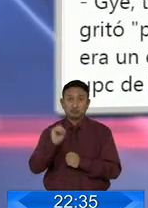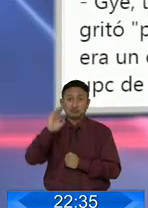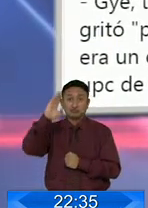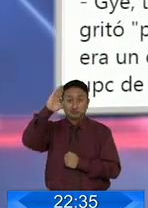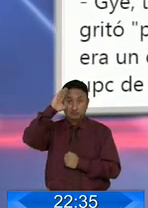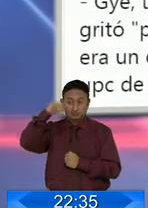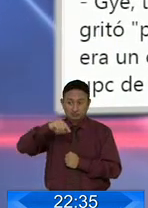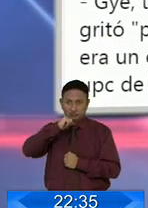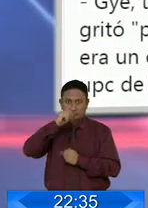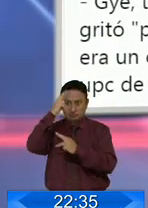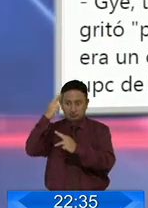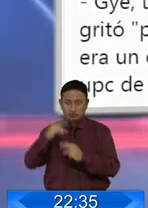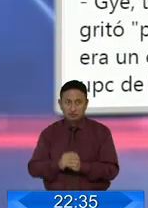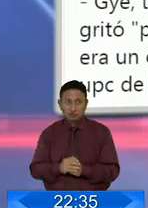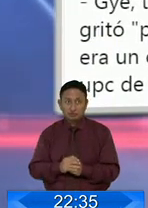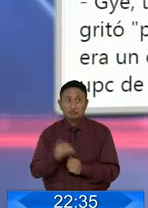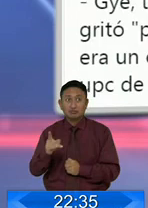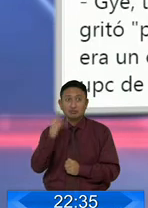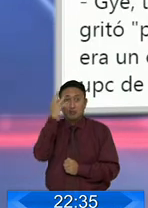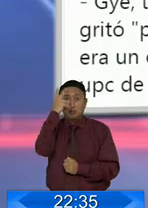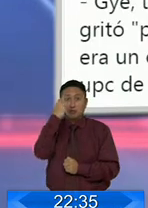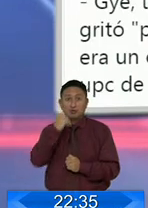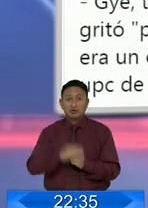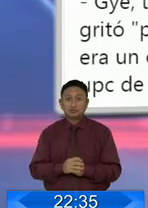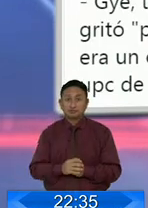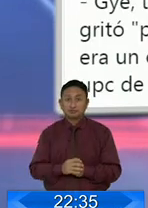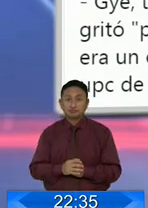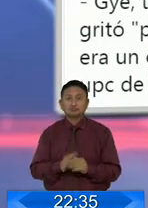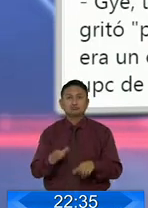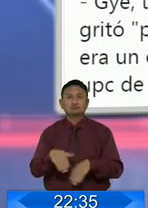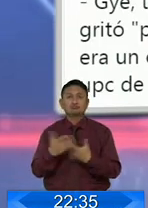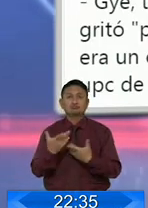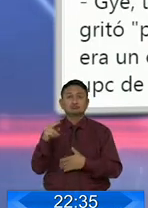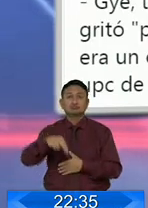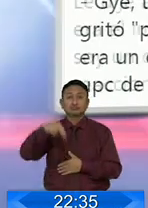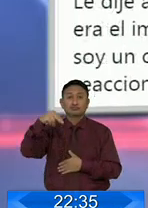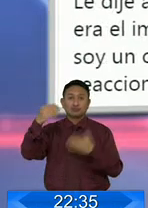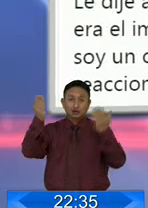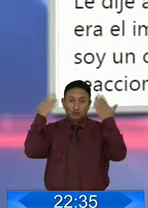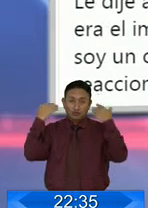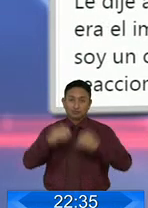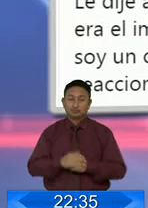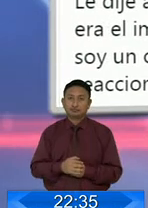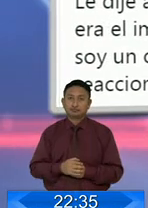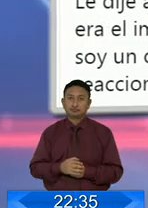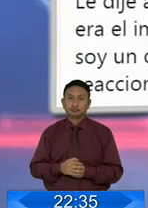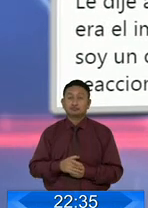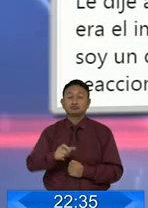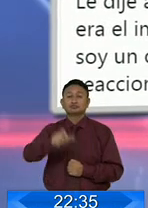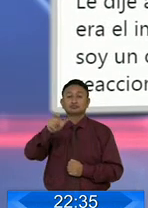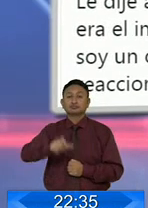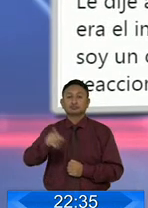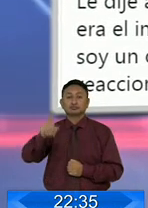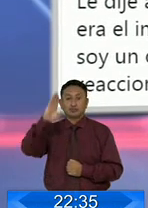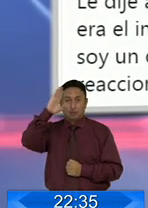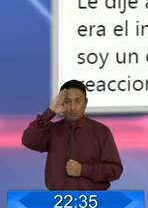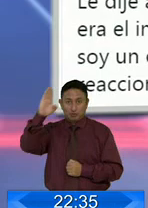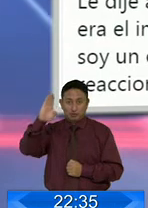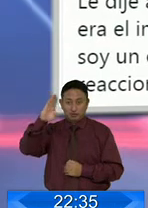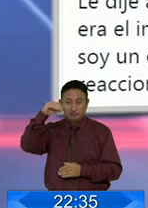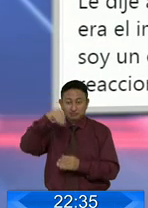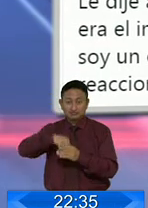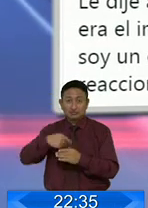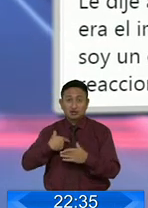habría faltado el respeto al decirle preciosa. El hecho sucedió en el norte de Guayaquil. Según la ciudadana, el policía que se encontraba al interior